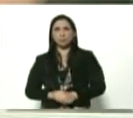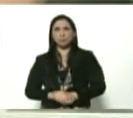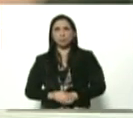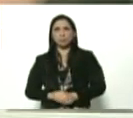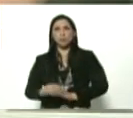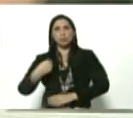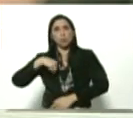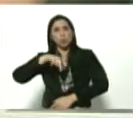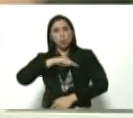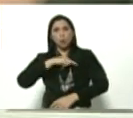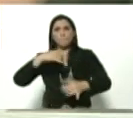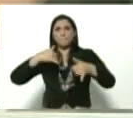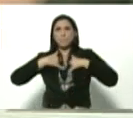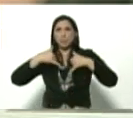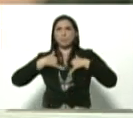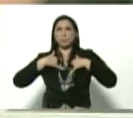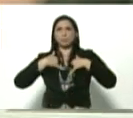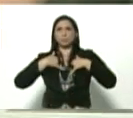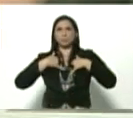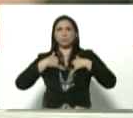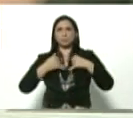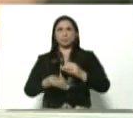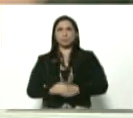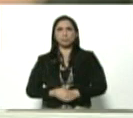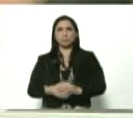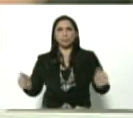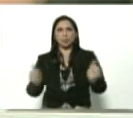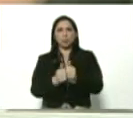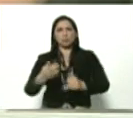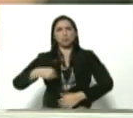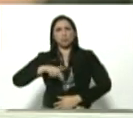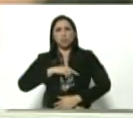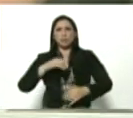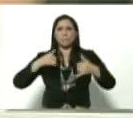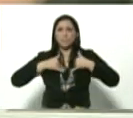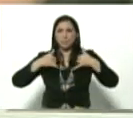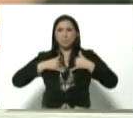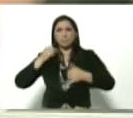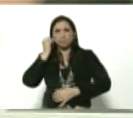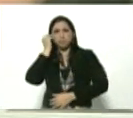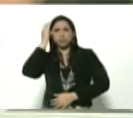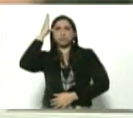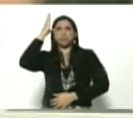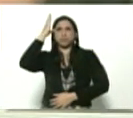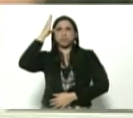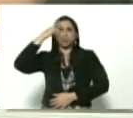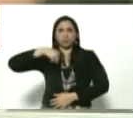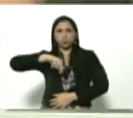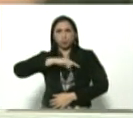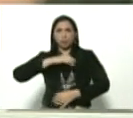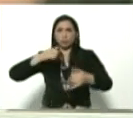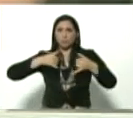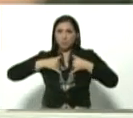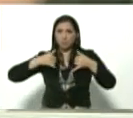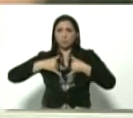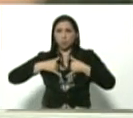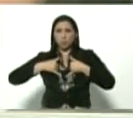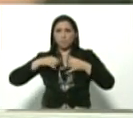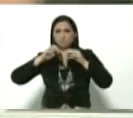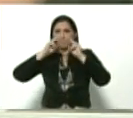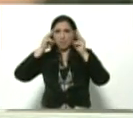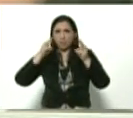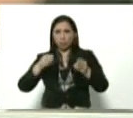Y nosotros, con nuestras propias capacidades, nuestros propios